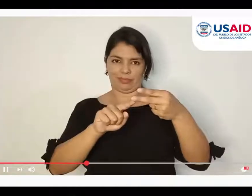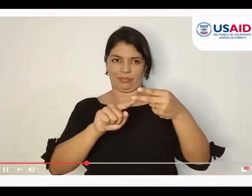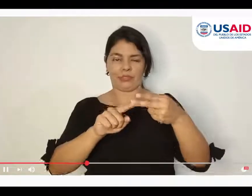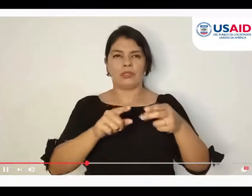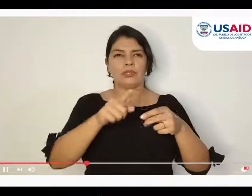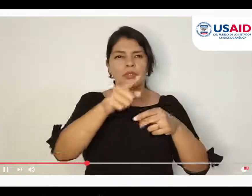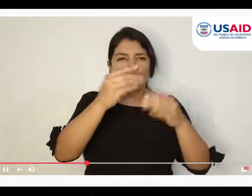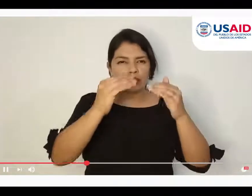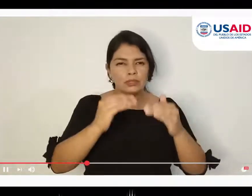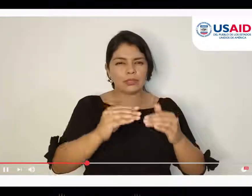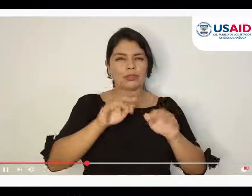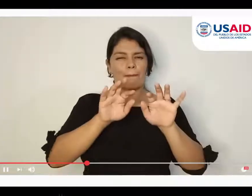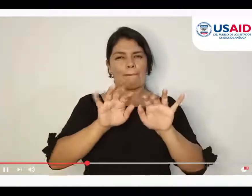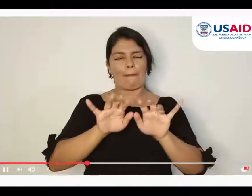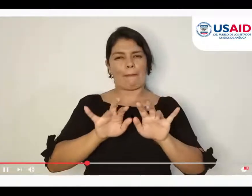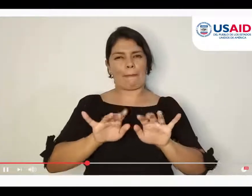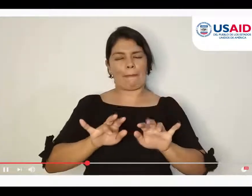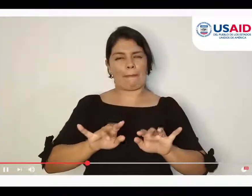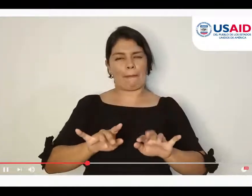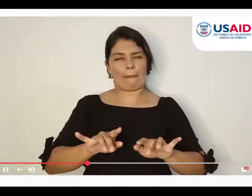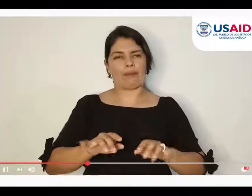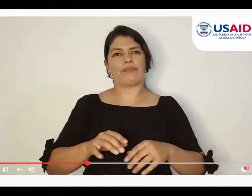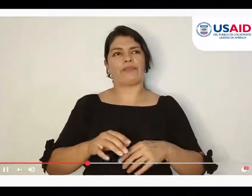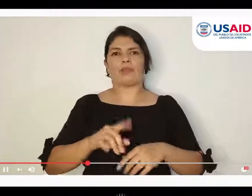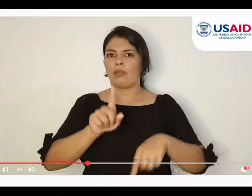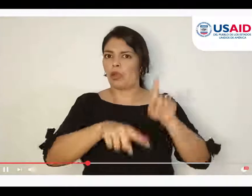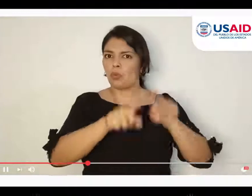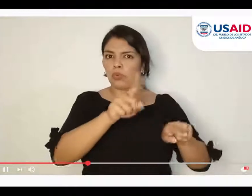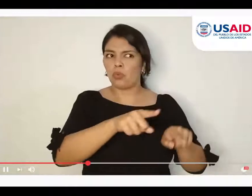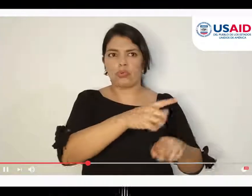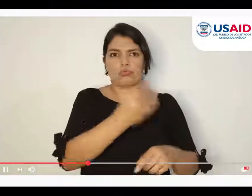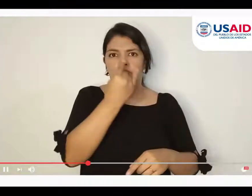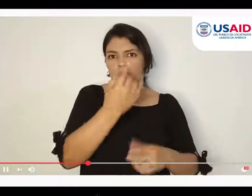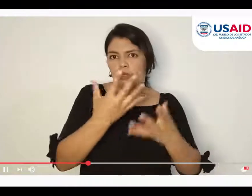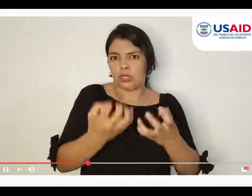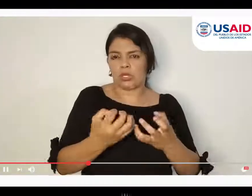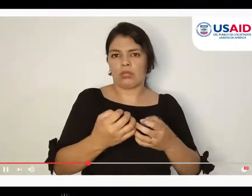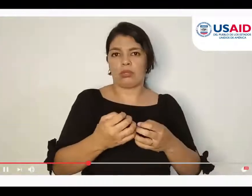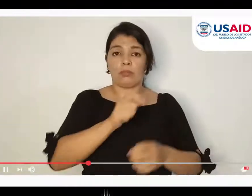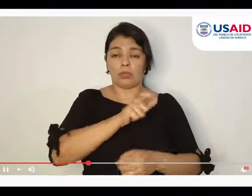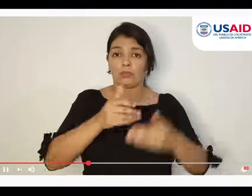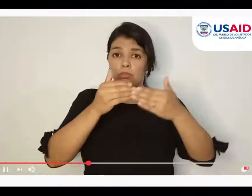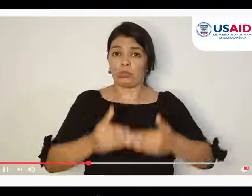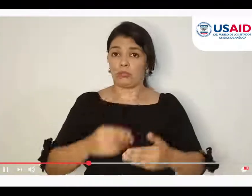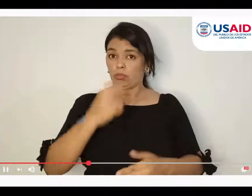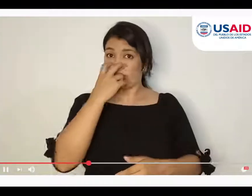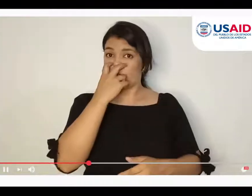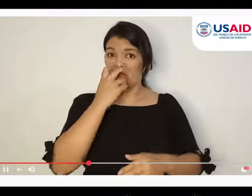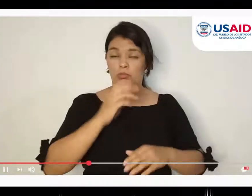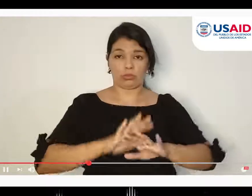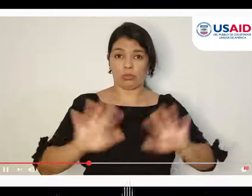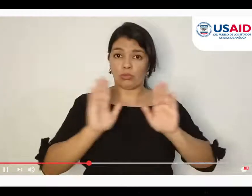la forma de adelantar el registro para que todas aquellas personas interesadas, no solo personas con